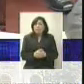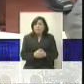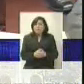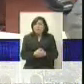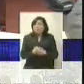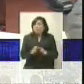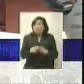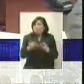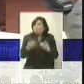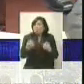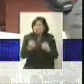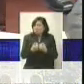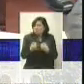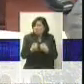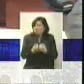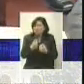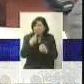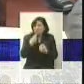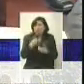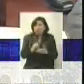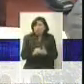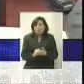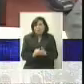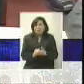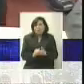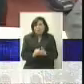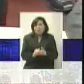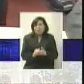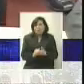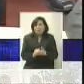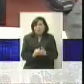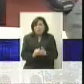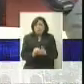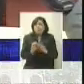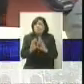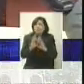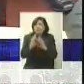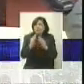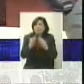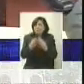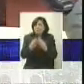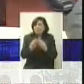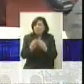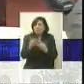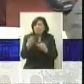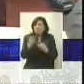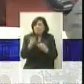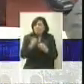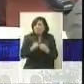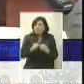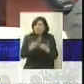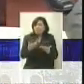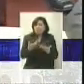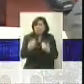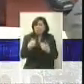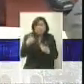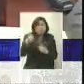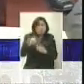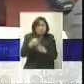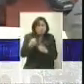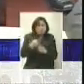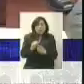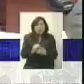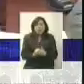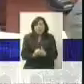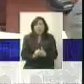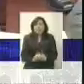había también mucha violencia, y me acuerdo que me dice que había mucha violencia familiar entre los padres con los hijos, que habían padres que golpeaban a los hijos o